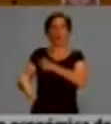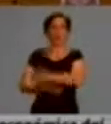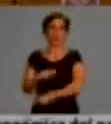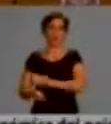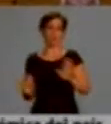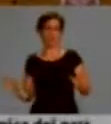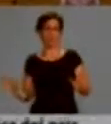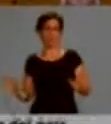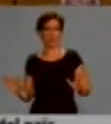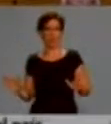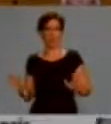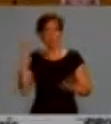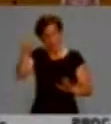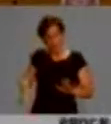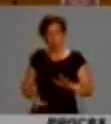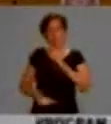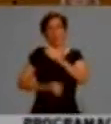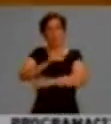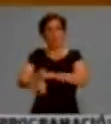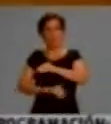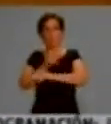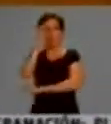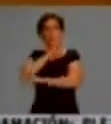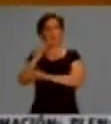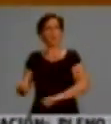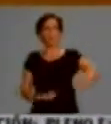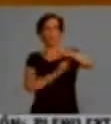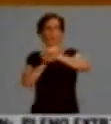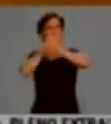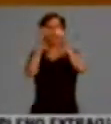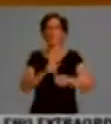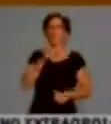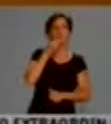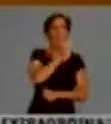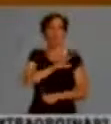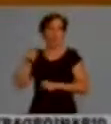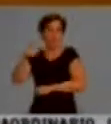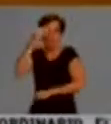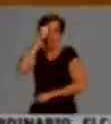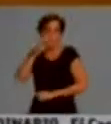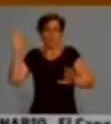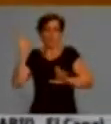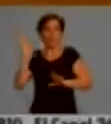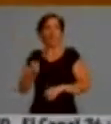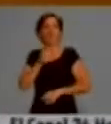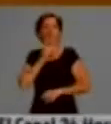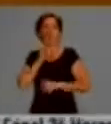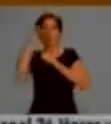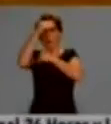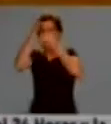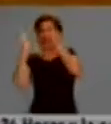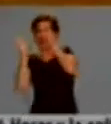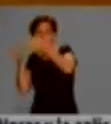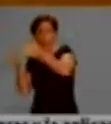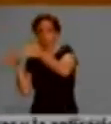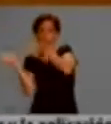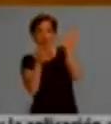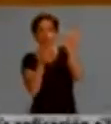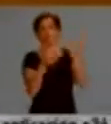señorías, defenderse como mejor le parece, poniendo el foco en el Partido